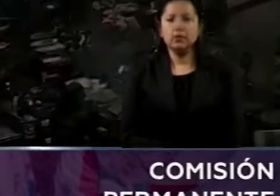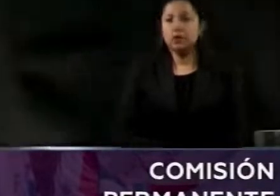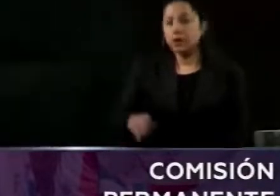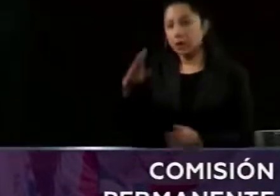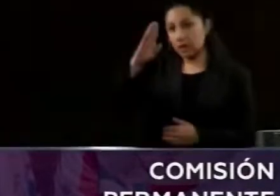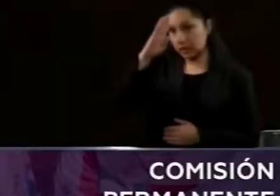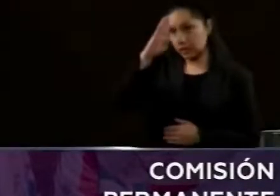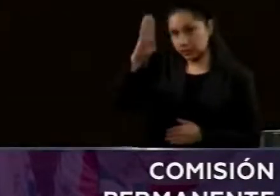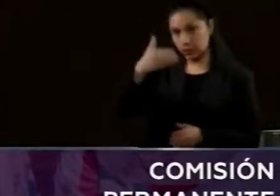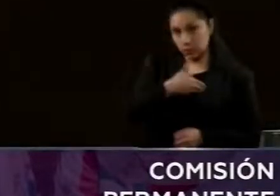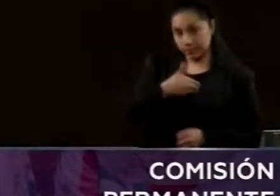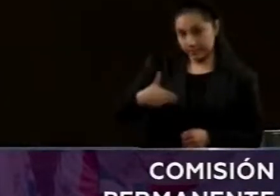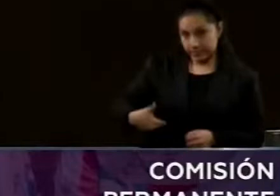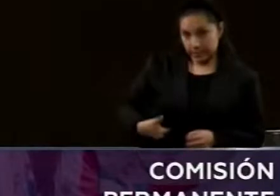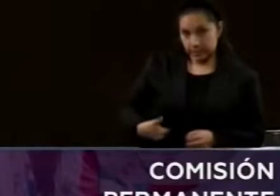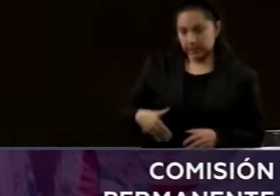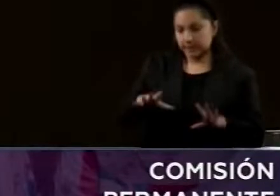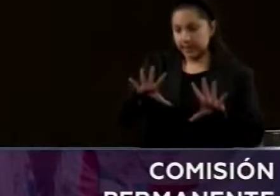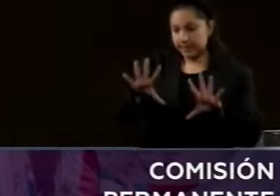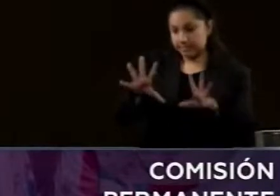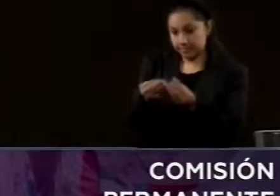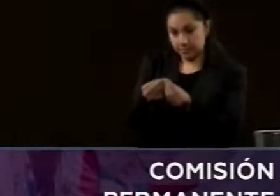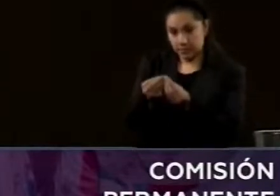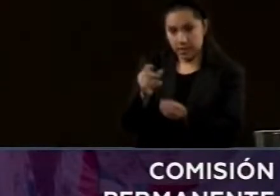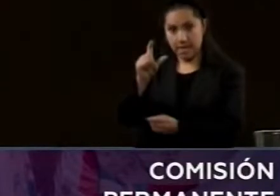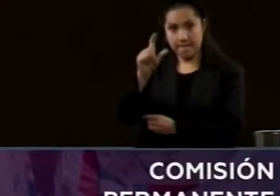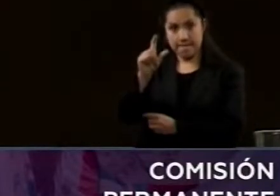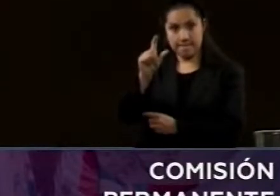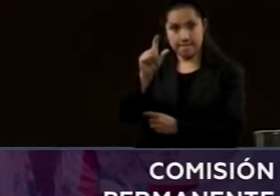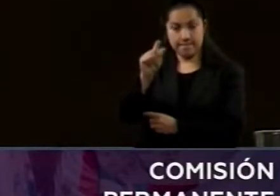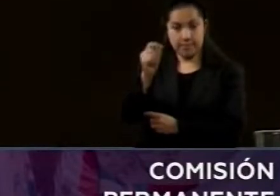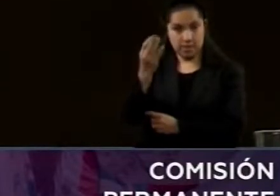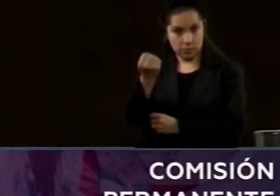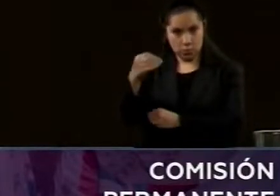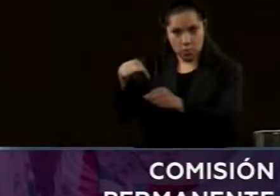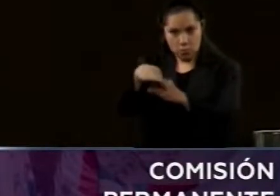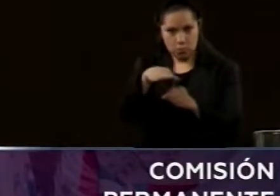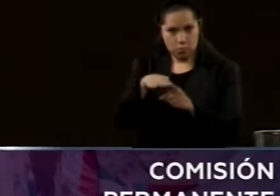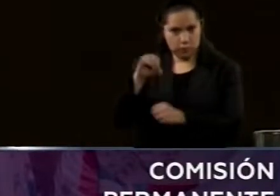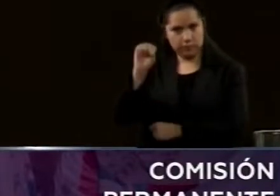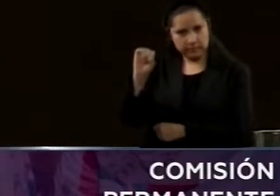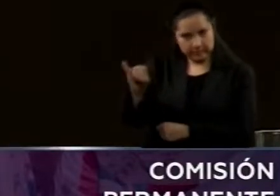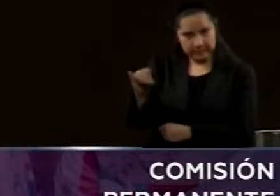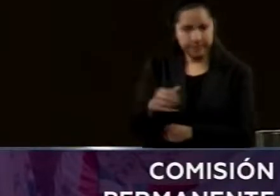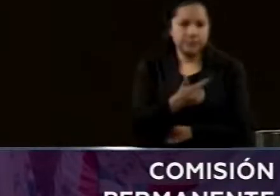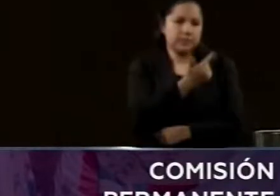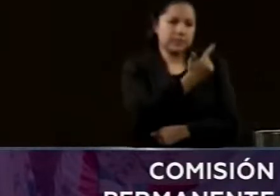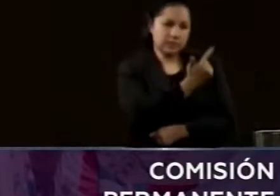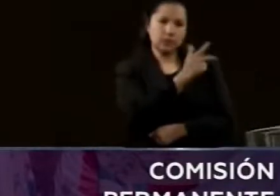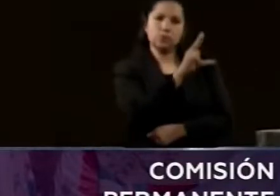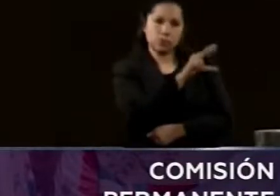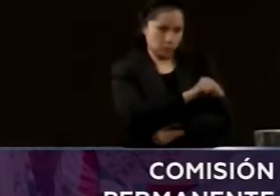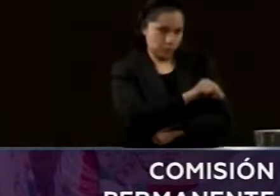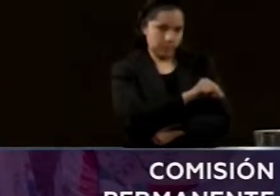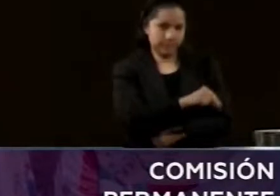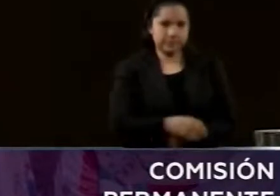Señor presidente, se emitieron 29 votos a favor y 7 en contra.